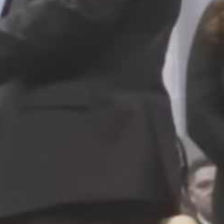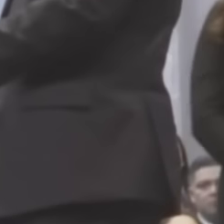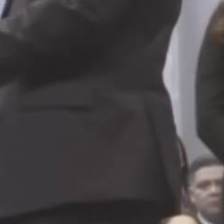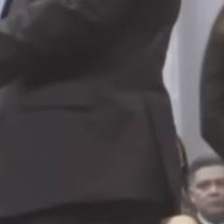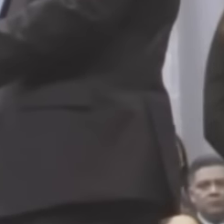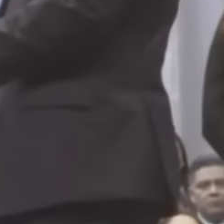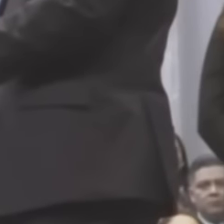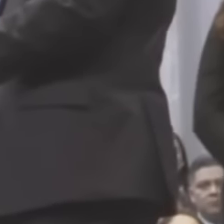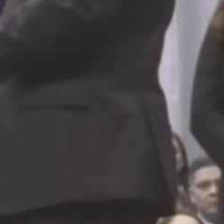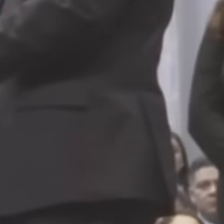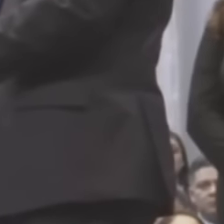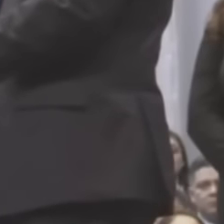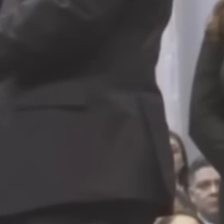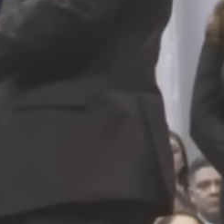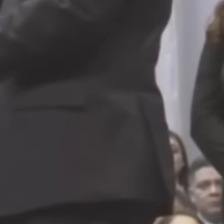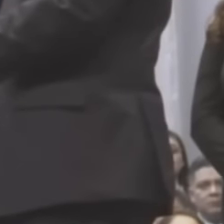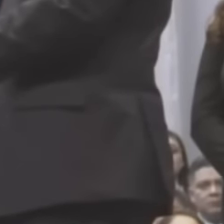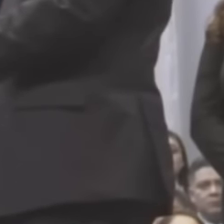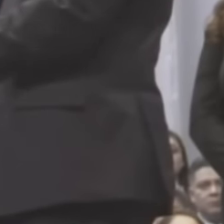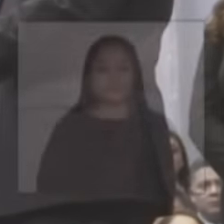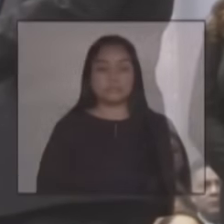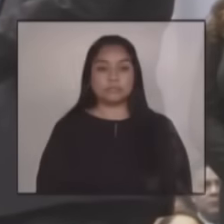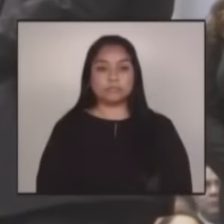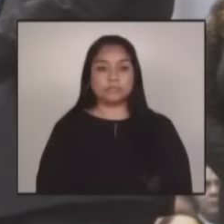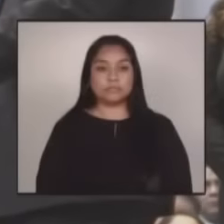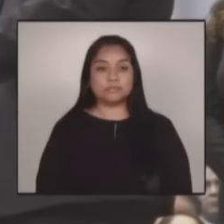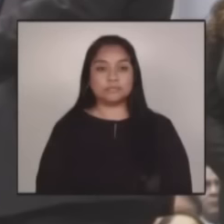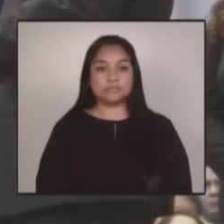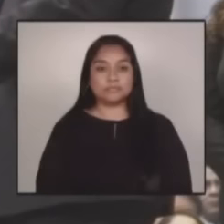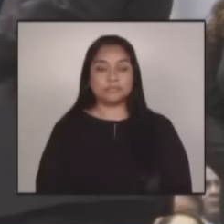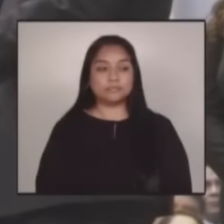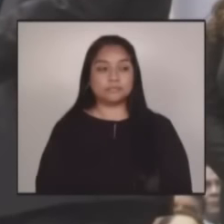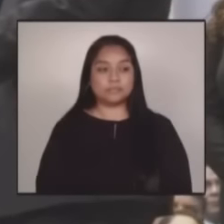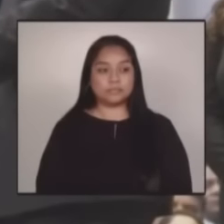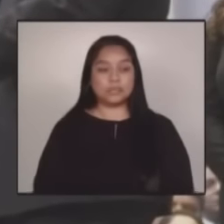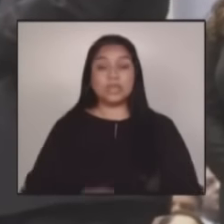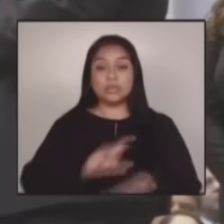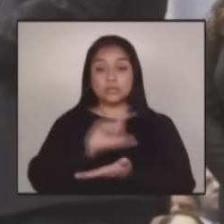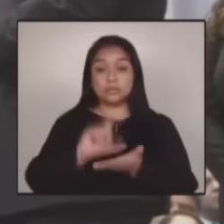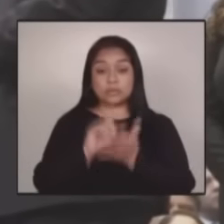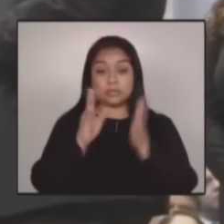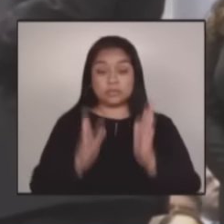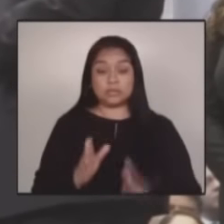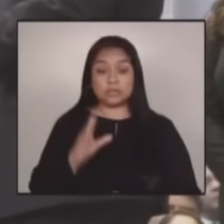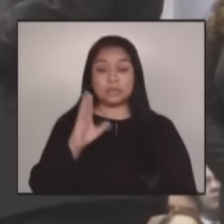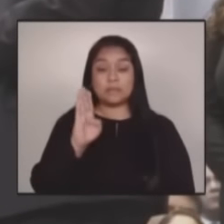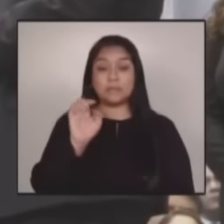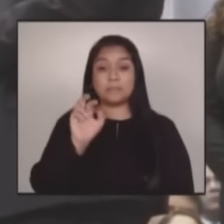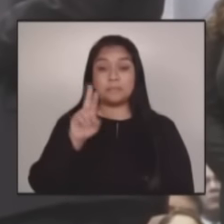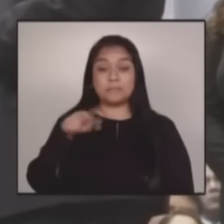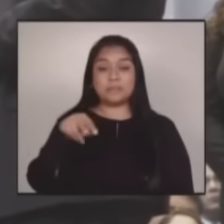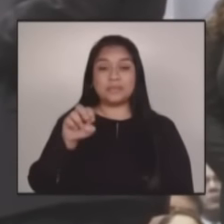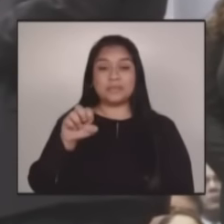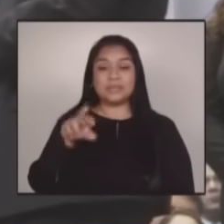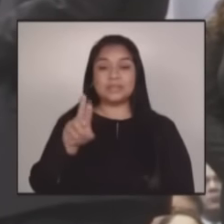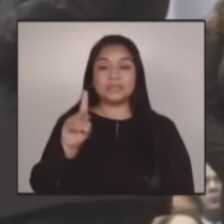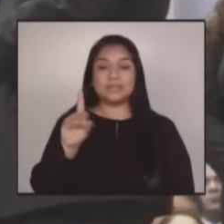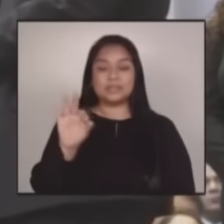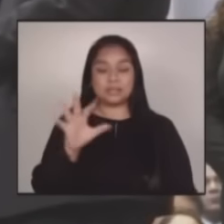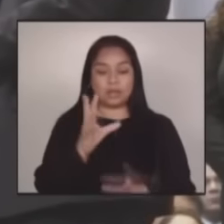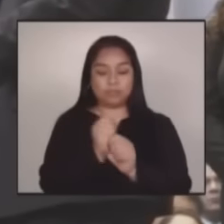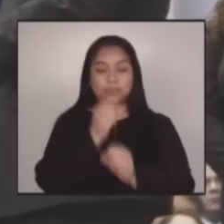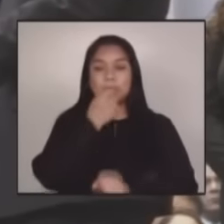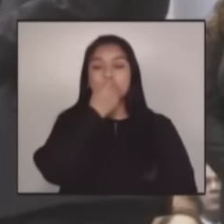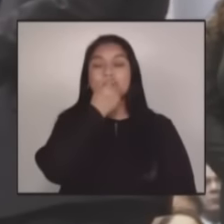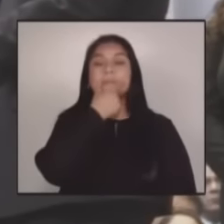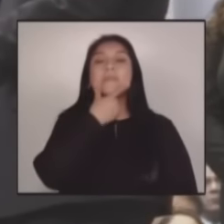la toma de posesión de Bernardo Arévalo. Bernardo Arévalo está recibiendo un país prácticamente quebrado, un país con un serio